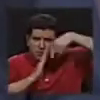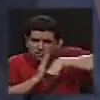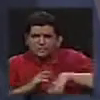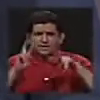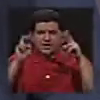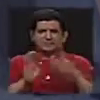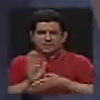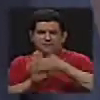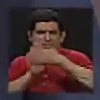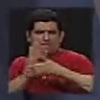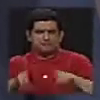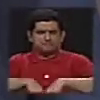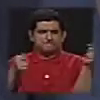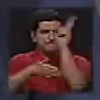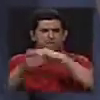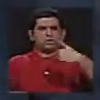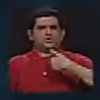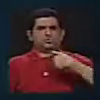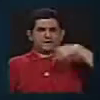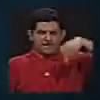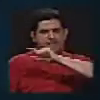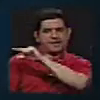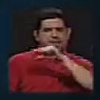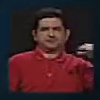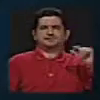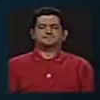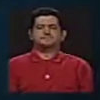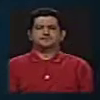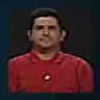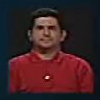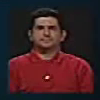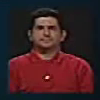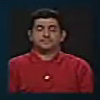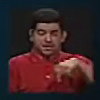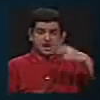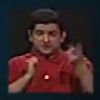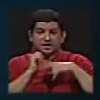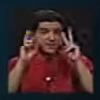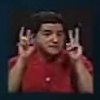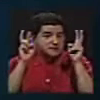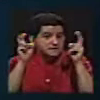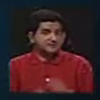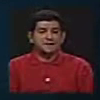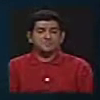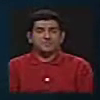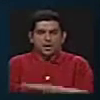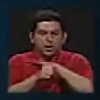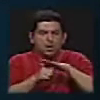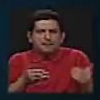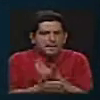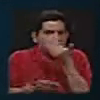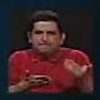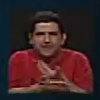tema de portada del semanario Universidad de esta semana. Y en esta ocasión, nuestro tema es de absoluta